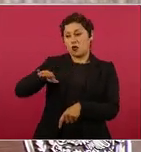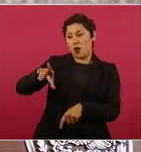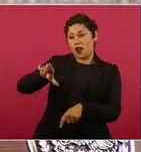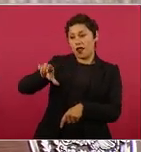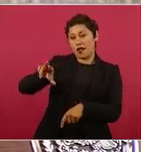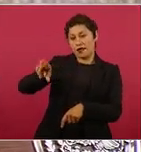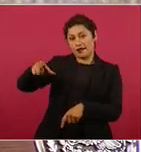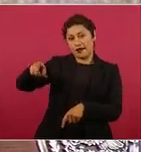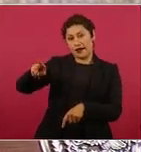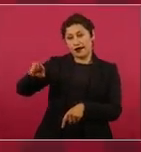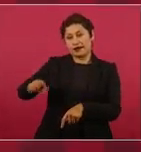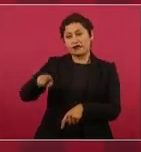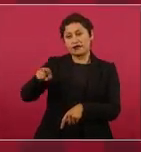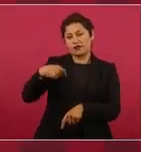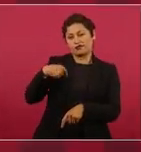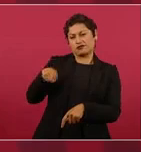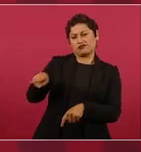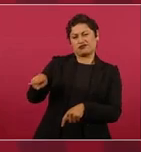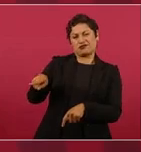que es hitleriano?